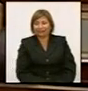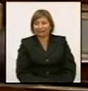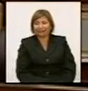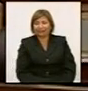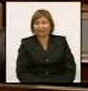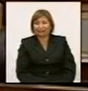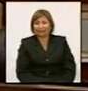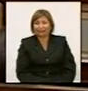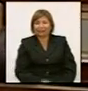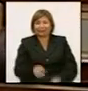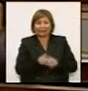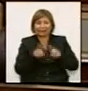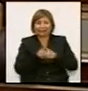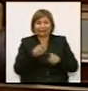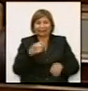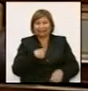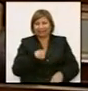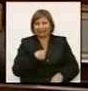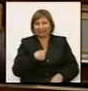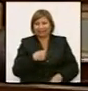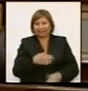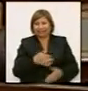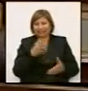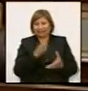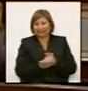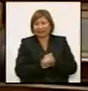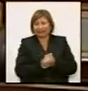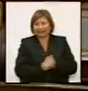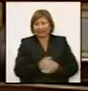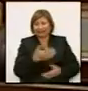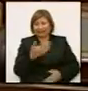como yo, más dormido.